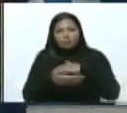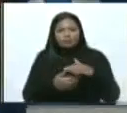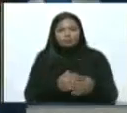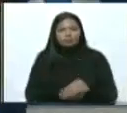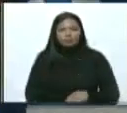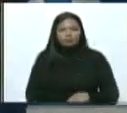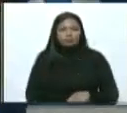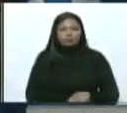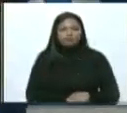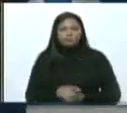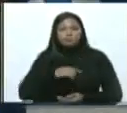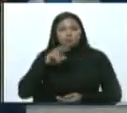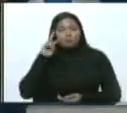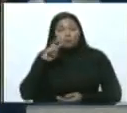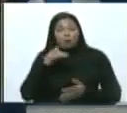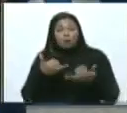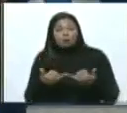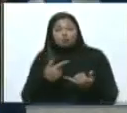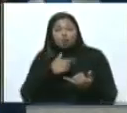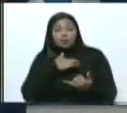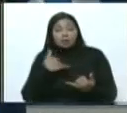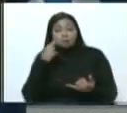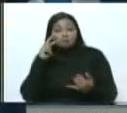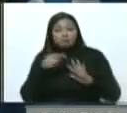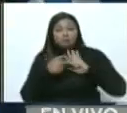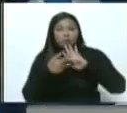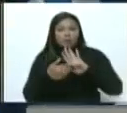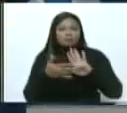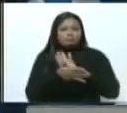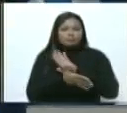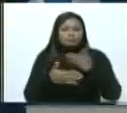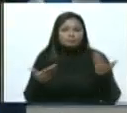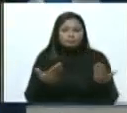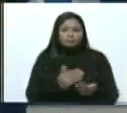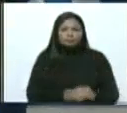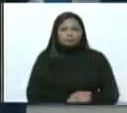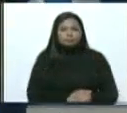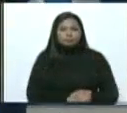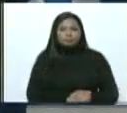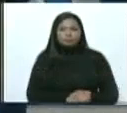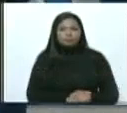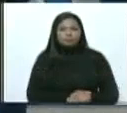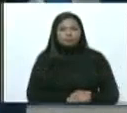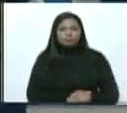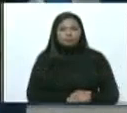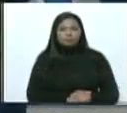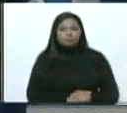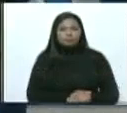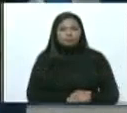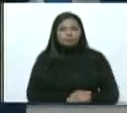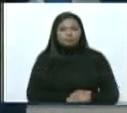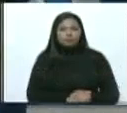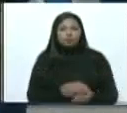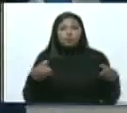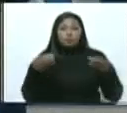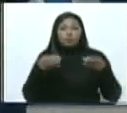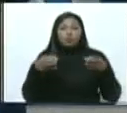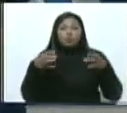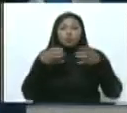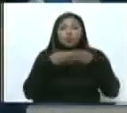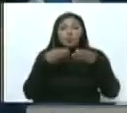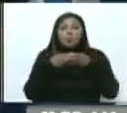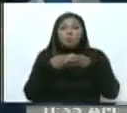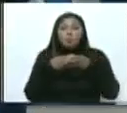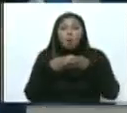En tal sentido, quiero destacar que se trata de estructuras criminales que entran dentro